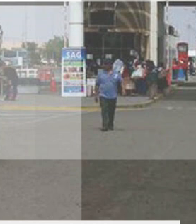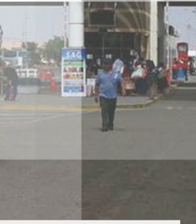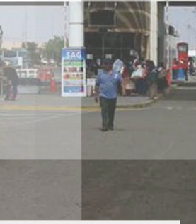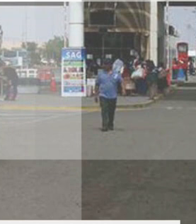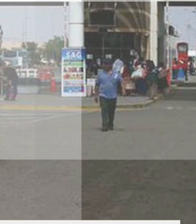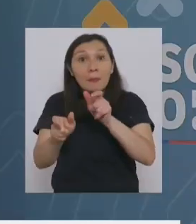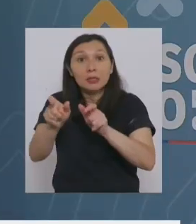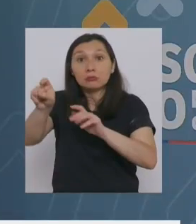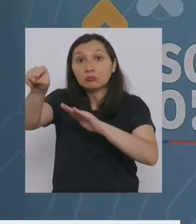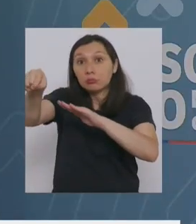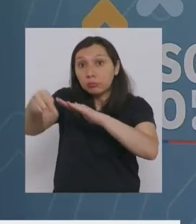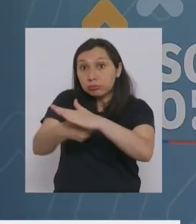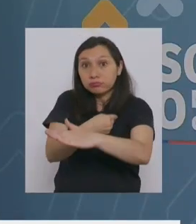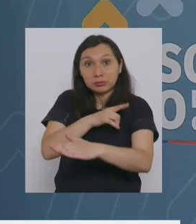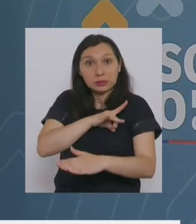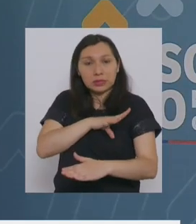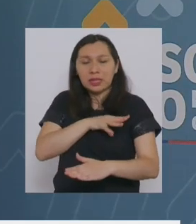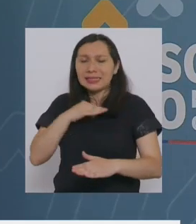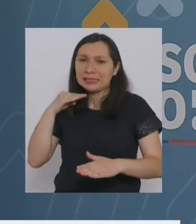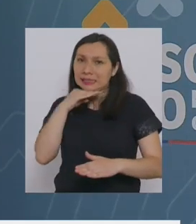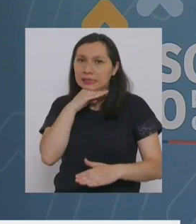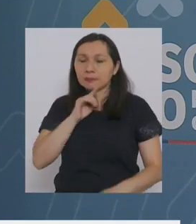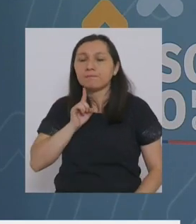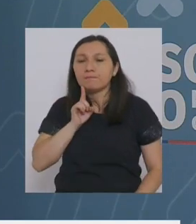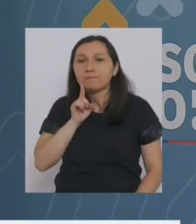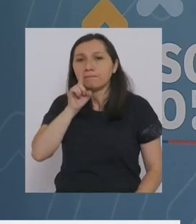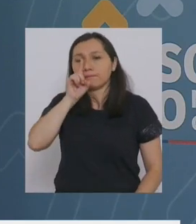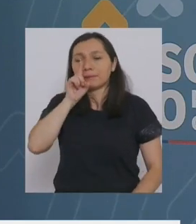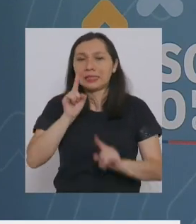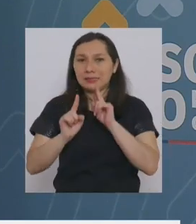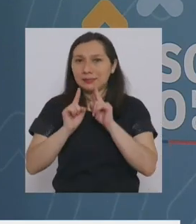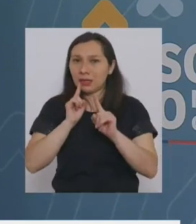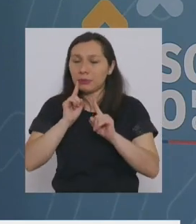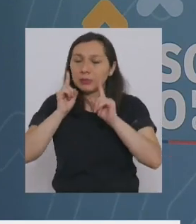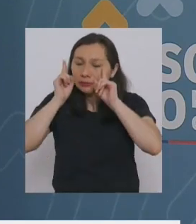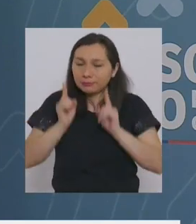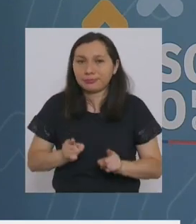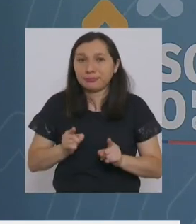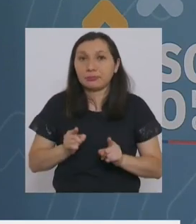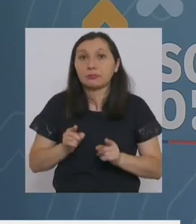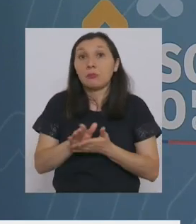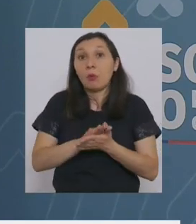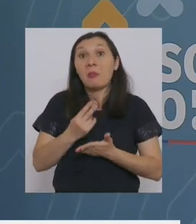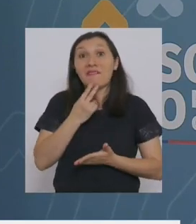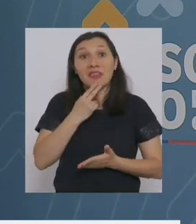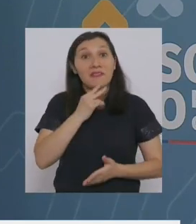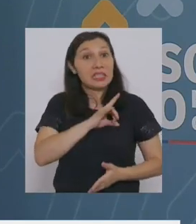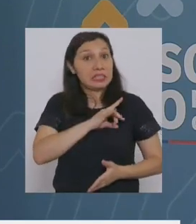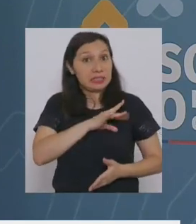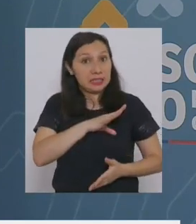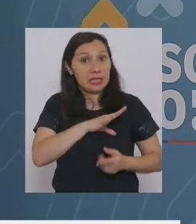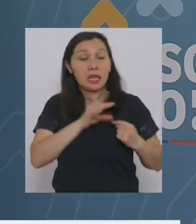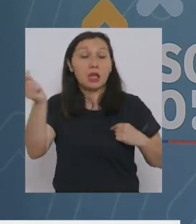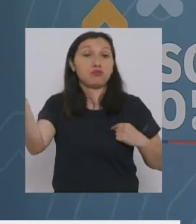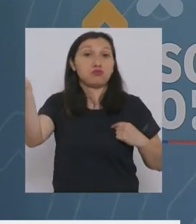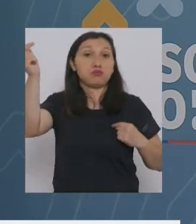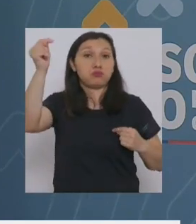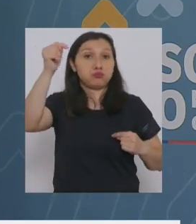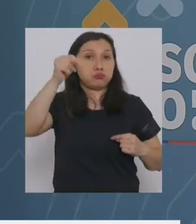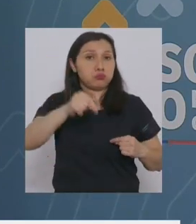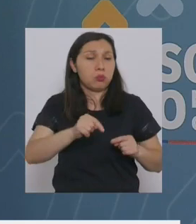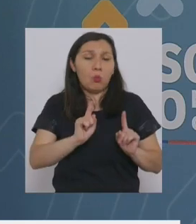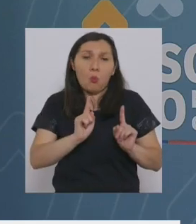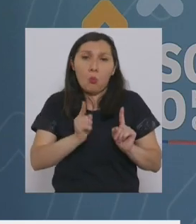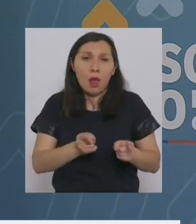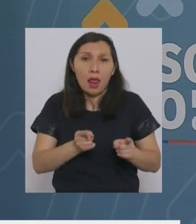persona que ingrese se le va a testear, entonces por lo tanto si es un residente chileno, aunque